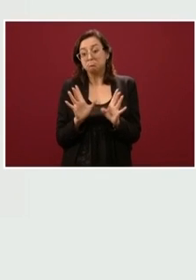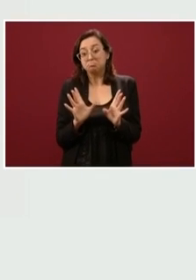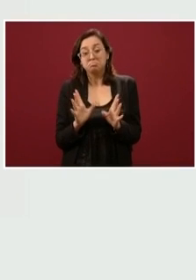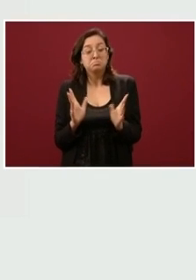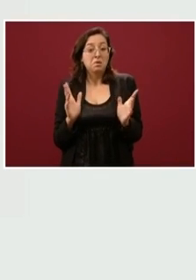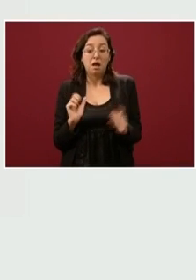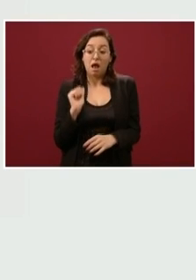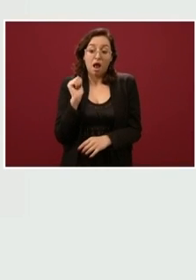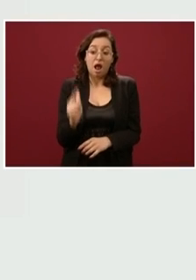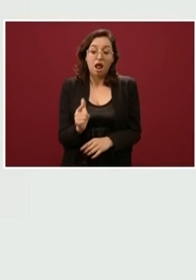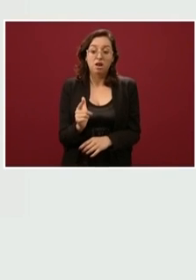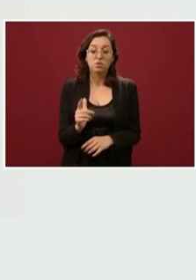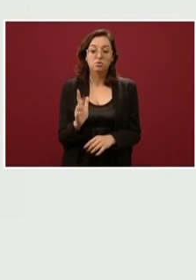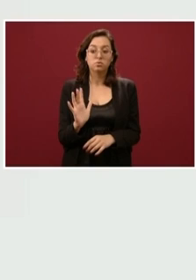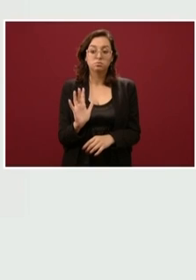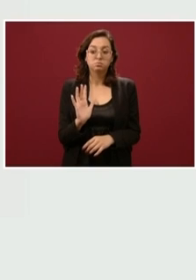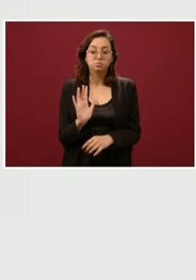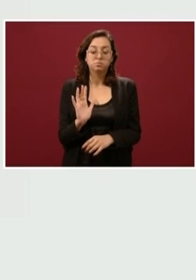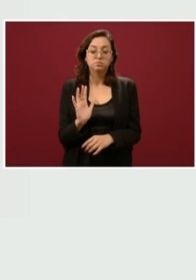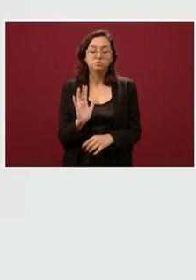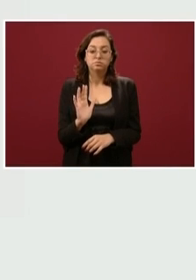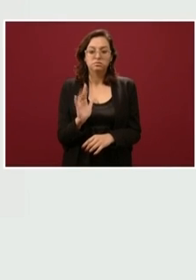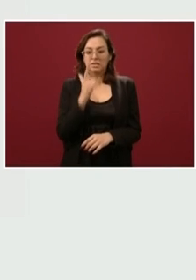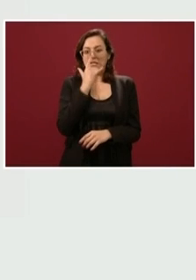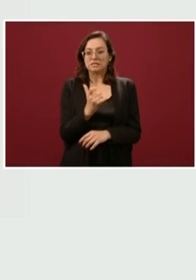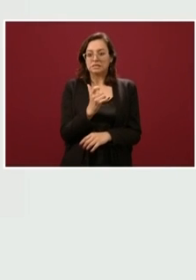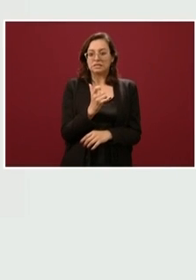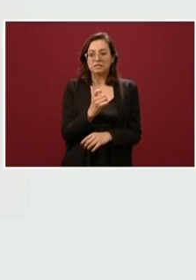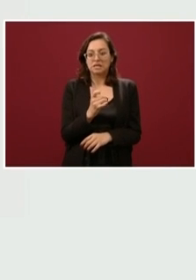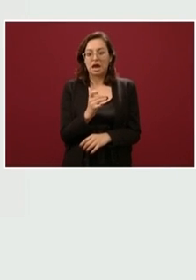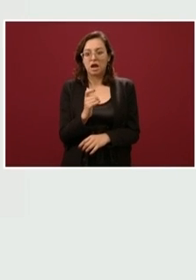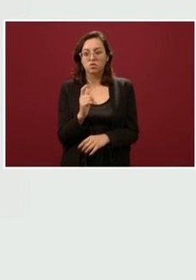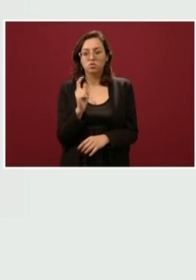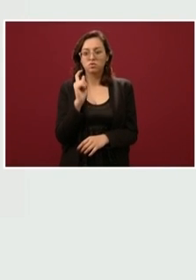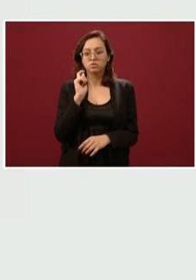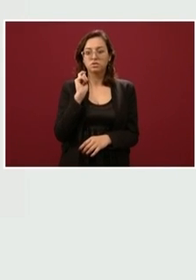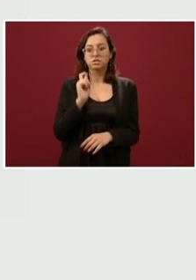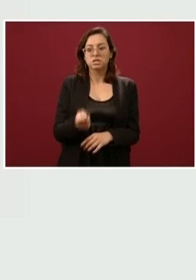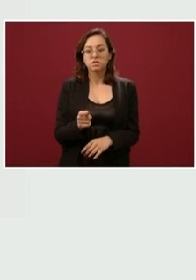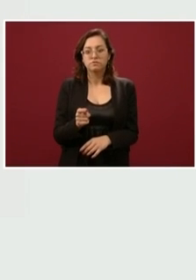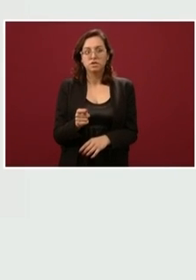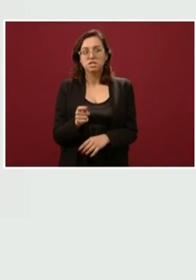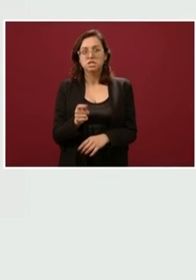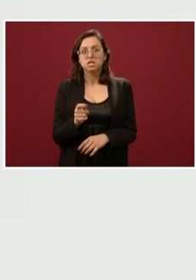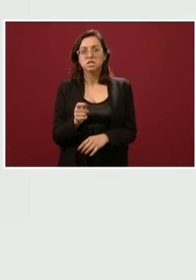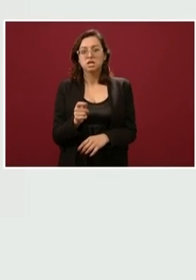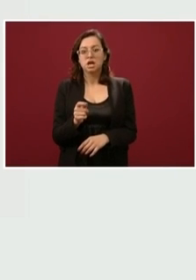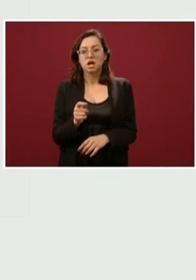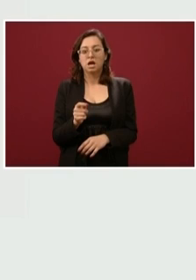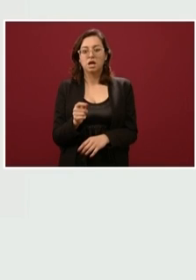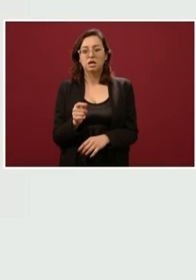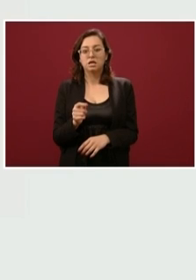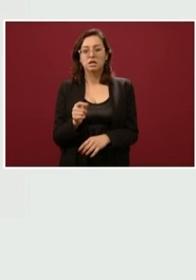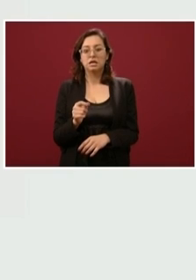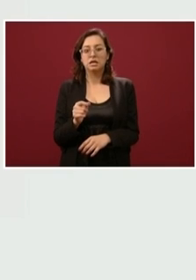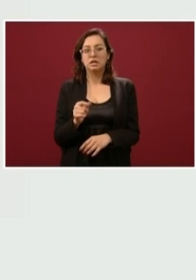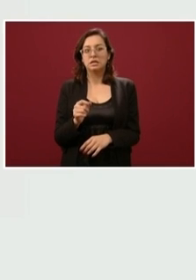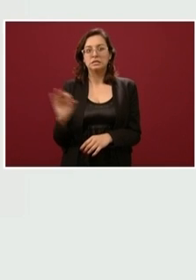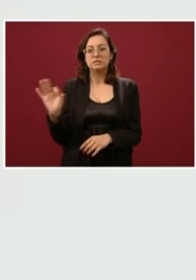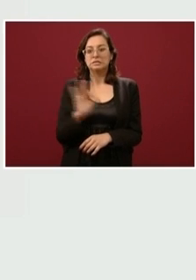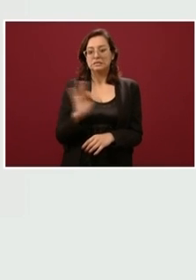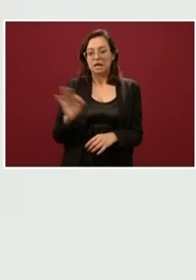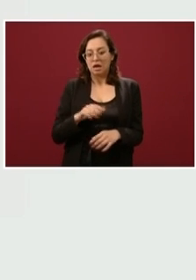algo necesariamente extraño o que esto signifique que algo, de seguro si entramos en unos minutos más o